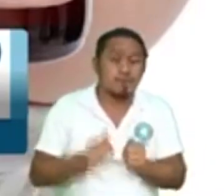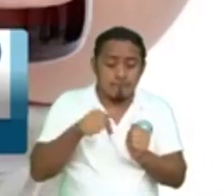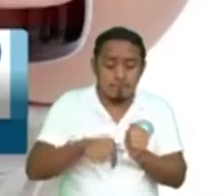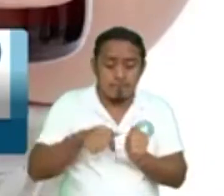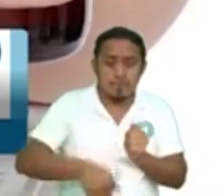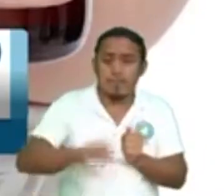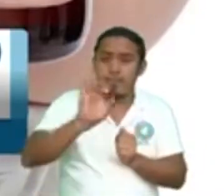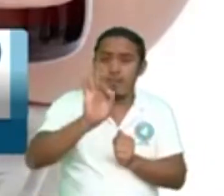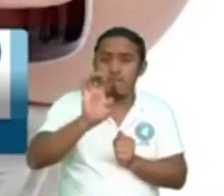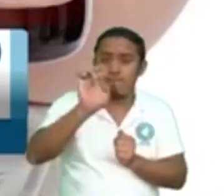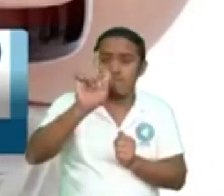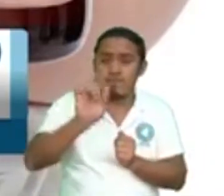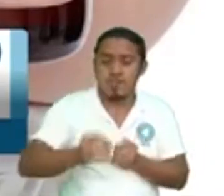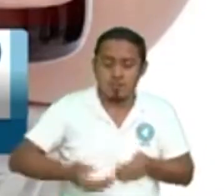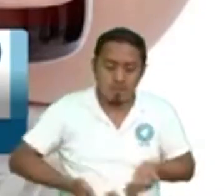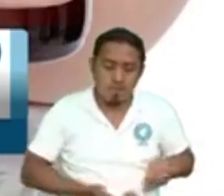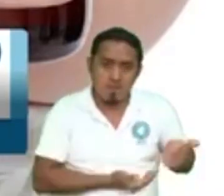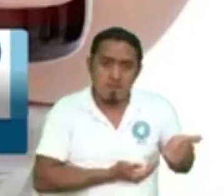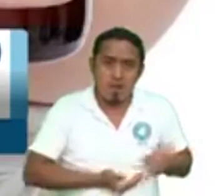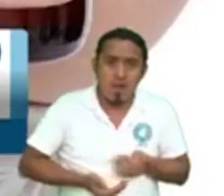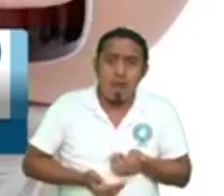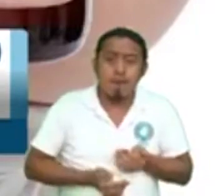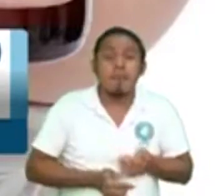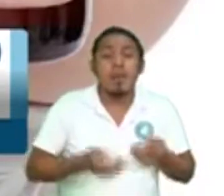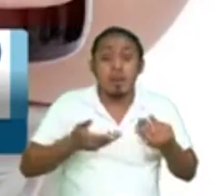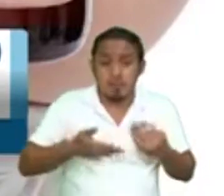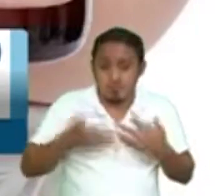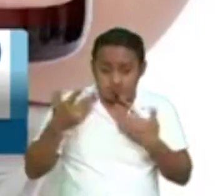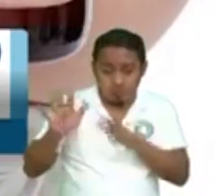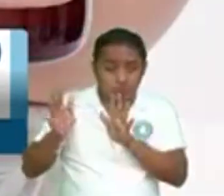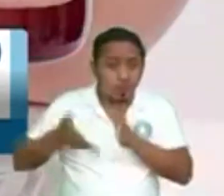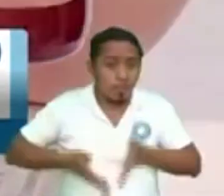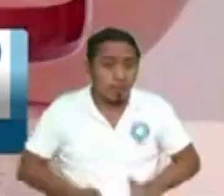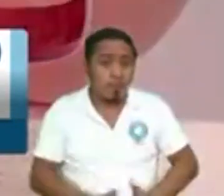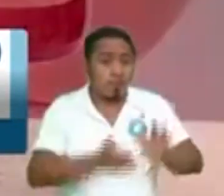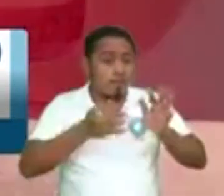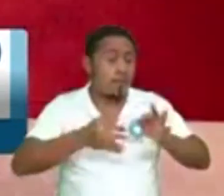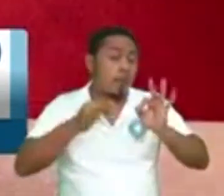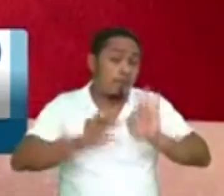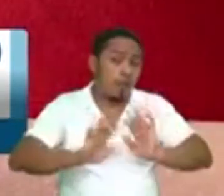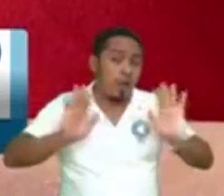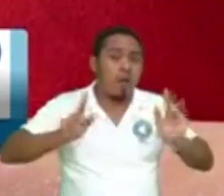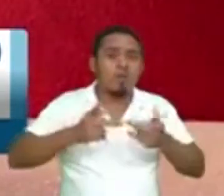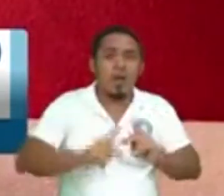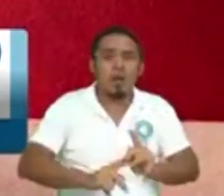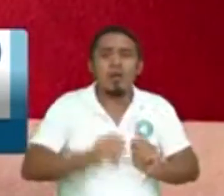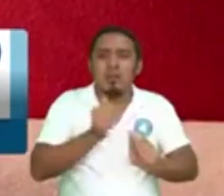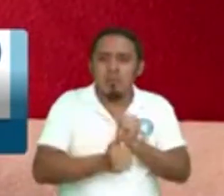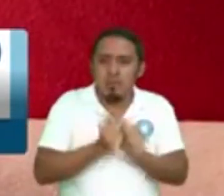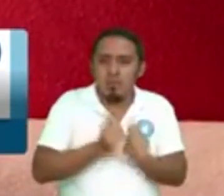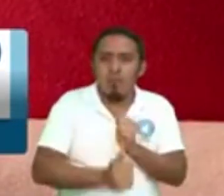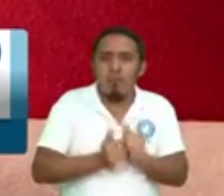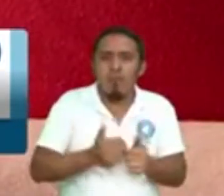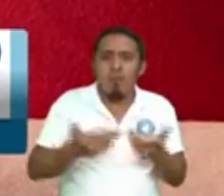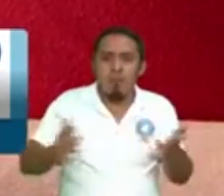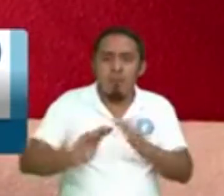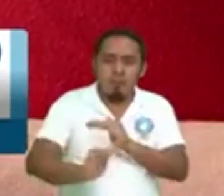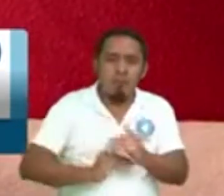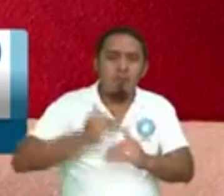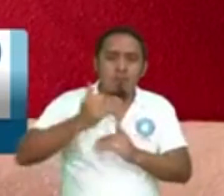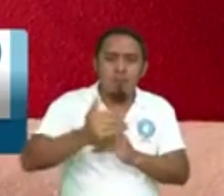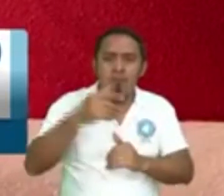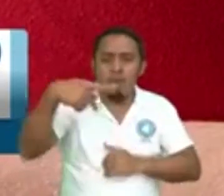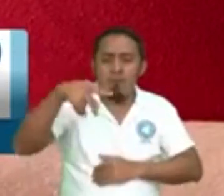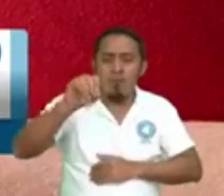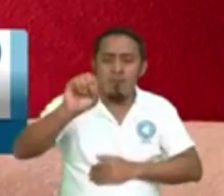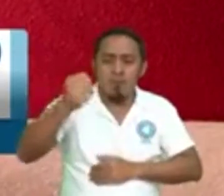feto. Ya hablamos de un niño que nació, gracias a Dios, aparentemente bien, pero tiene sus complicaciones posparto. Ahora,